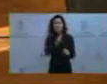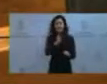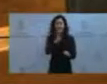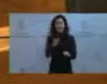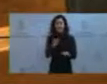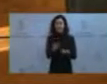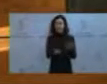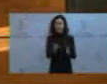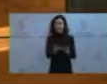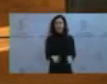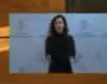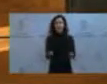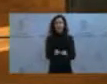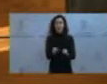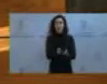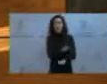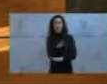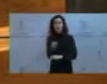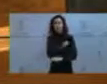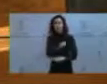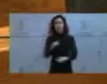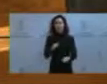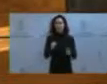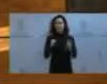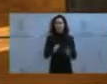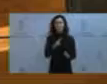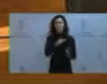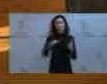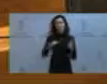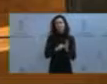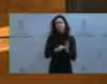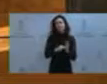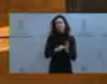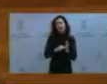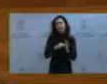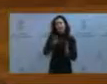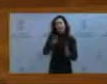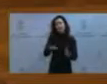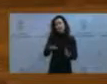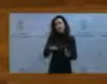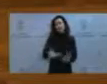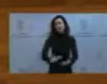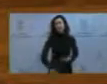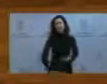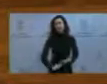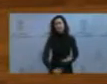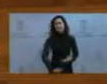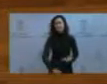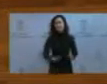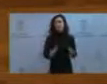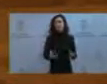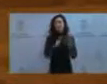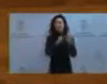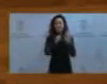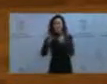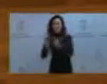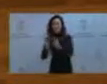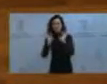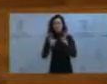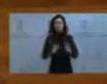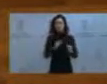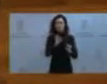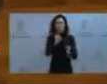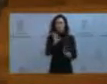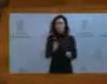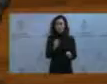porque a la privada fueron exactamente 2.015 procedimientos. O sea, 68 en el SESPA, 2.015